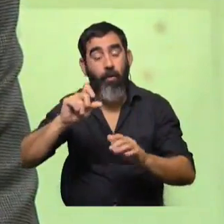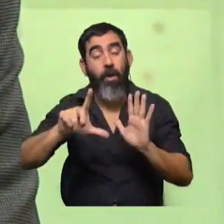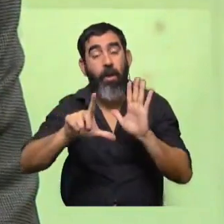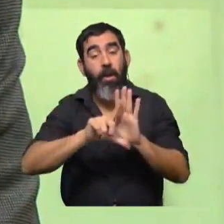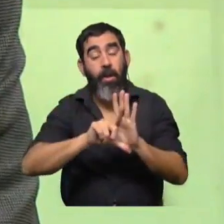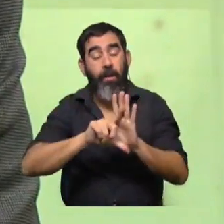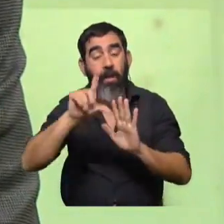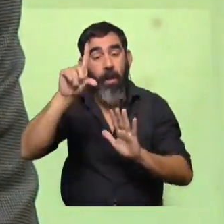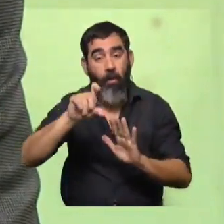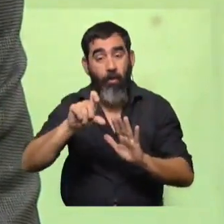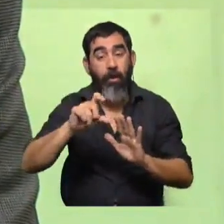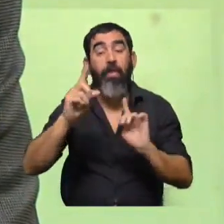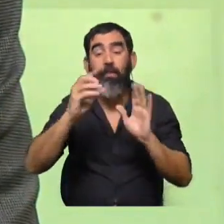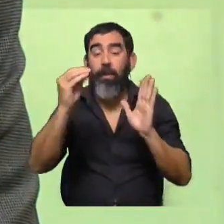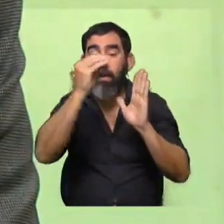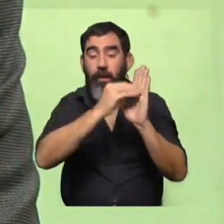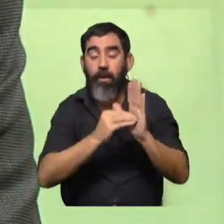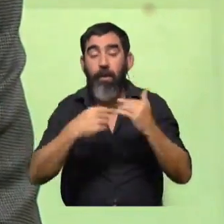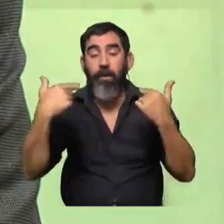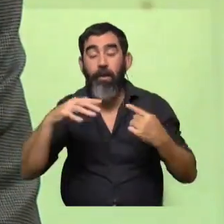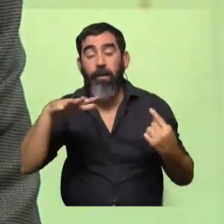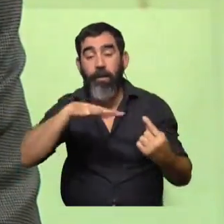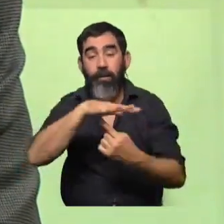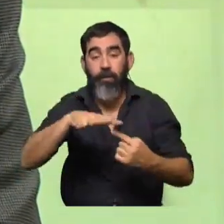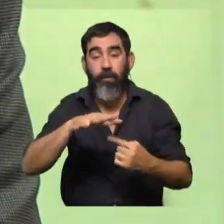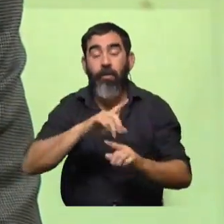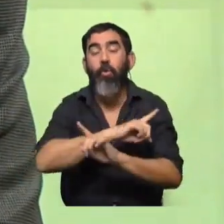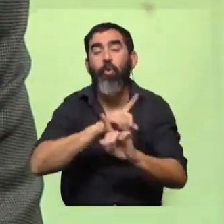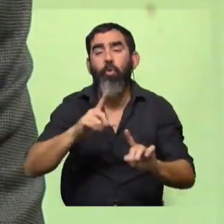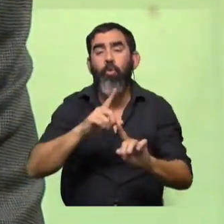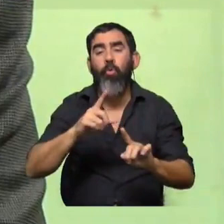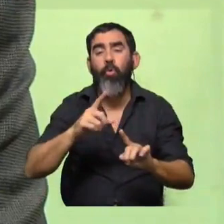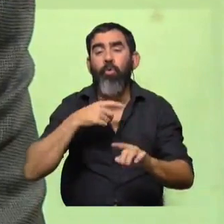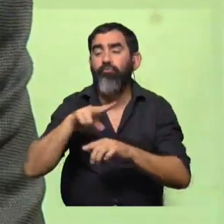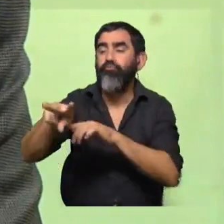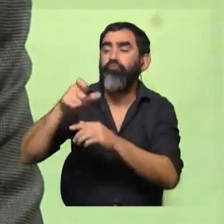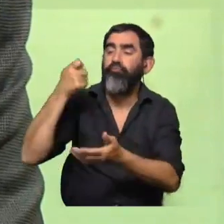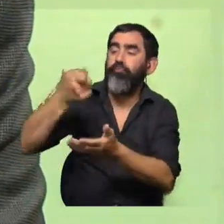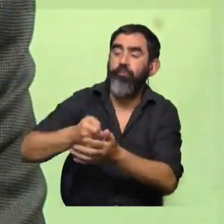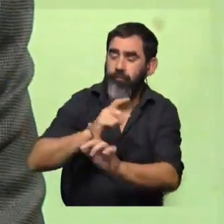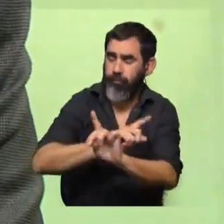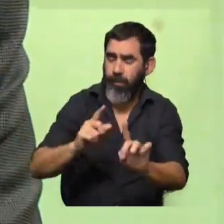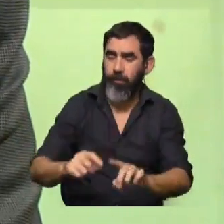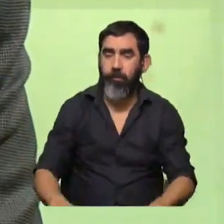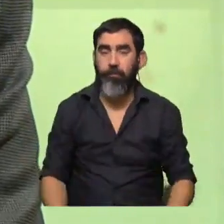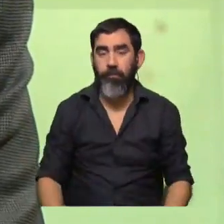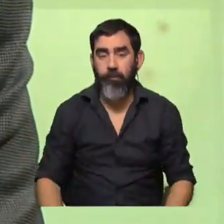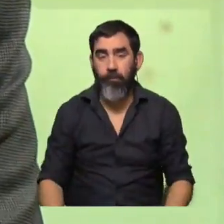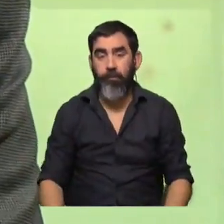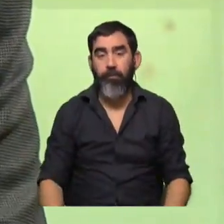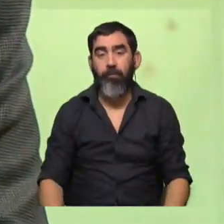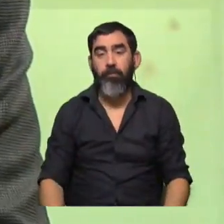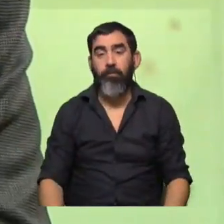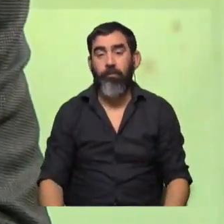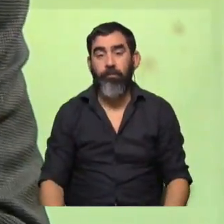Riego, tiene que registrarlo en el Ministerio de Ambiente, no para que nosotros le cobremos el agua o le controlemos, sino que para justamente